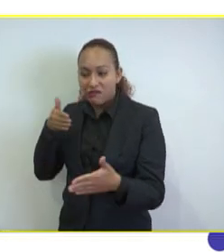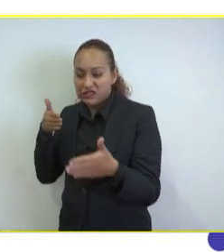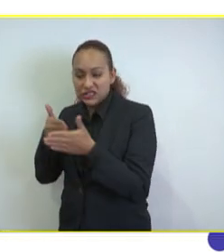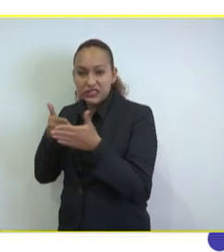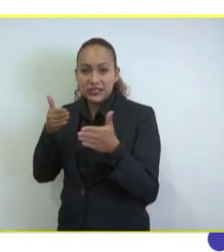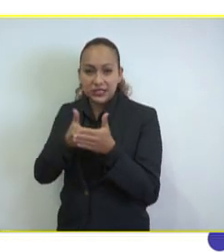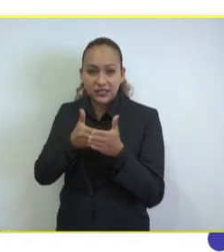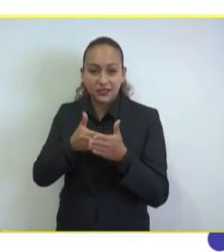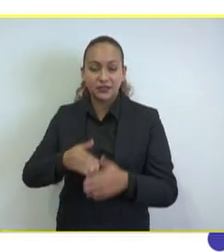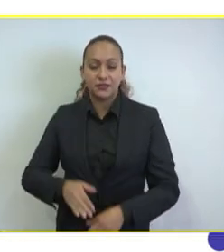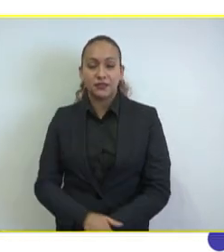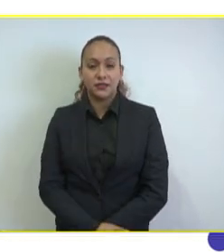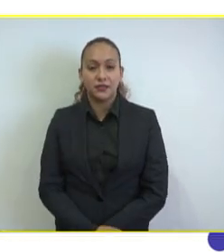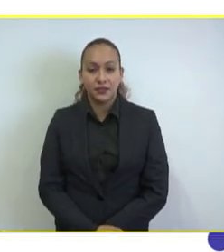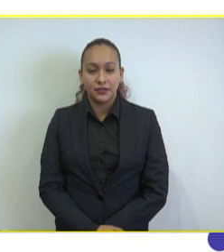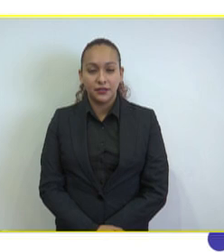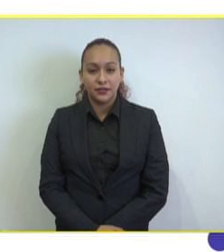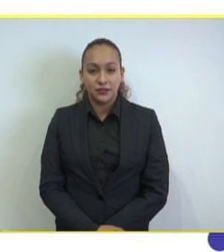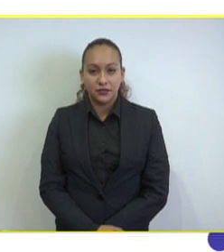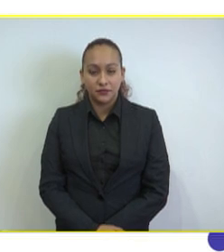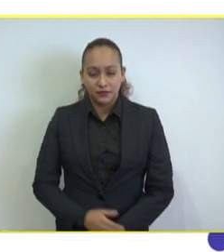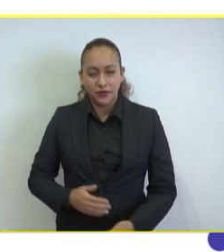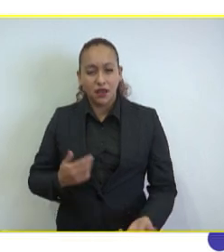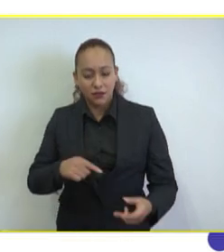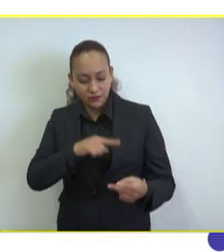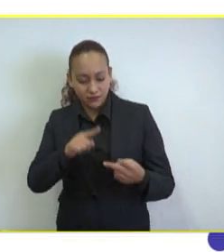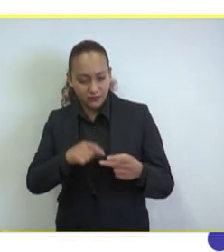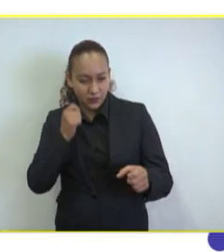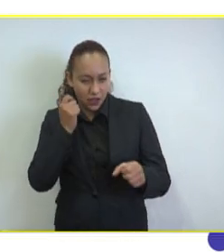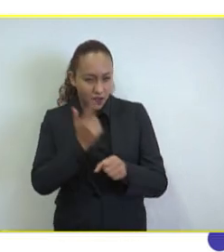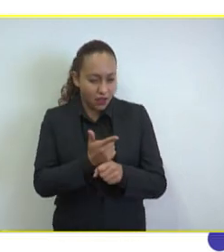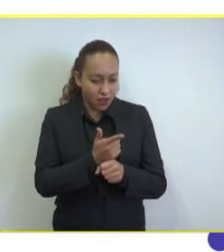totalmente diferente. Bueno, también destacamos